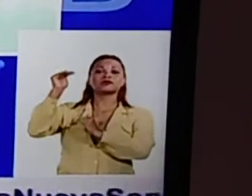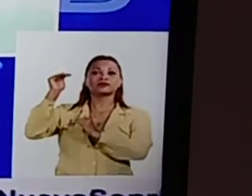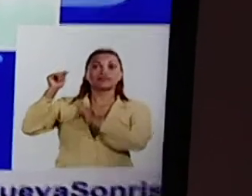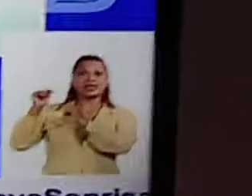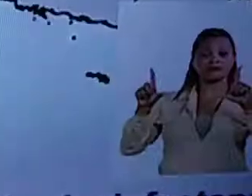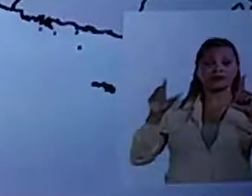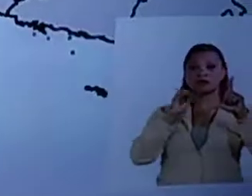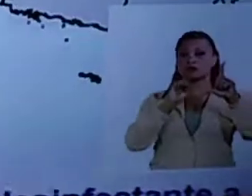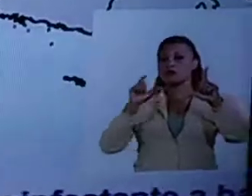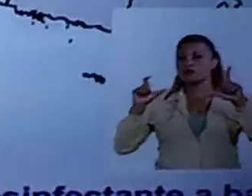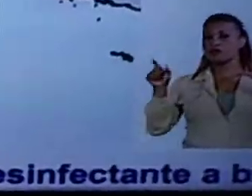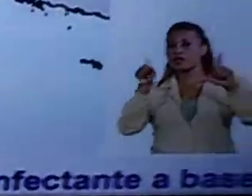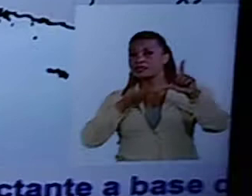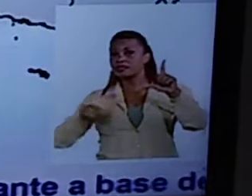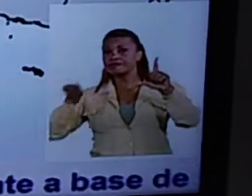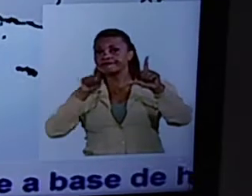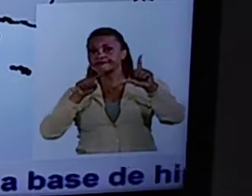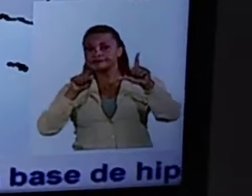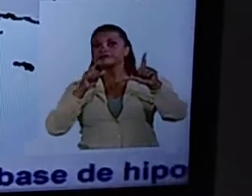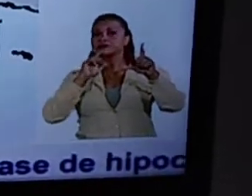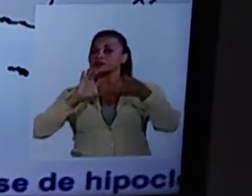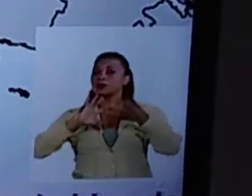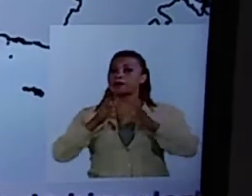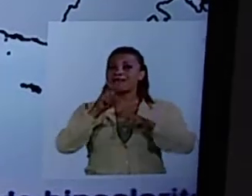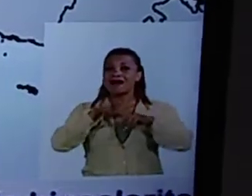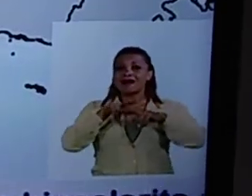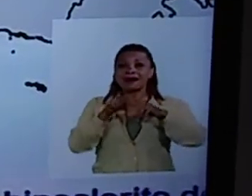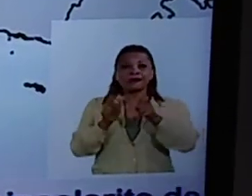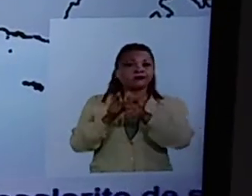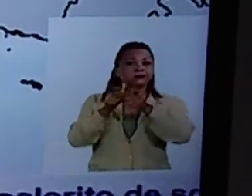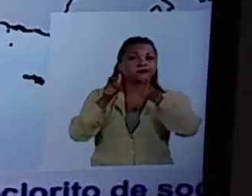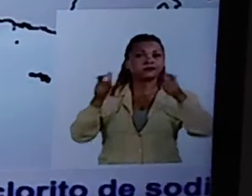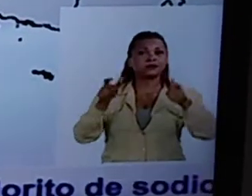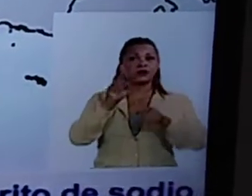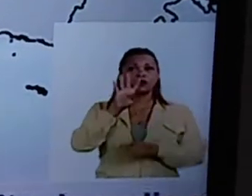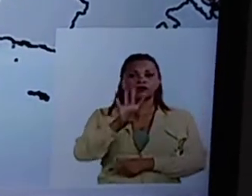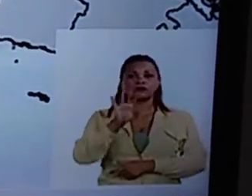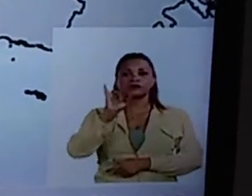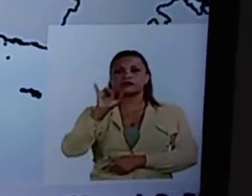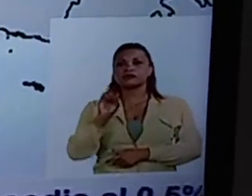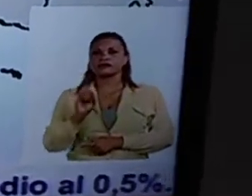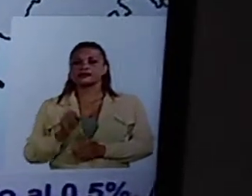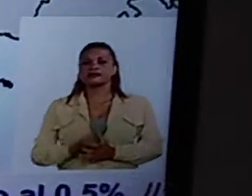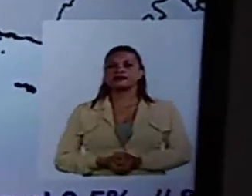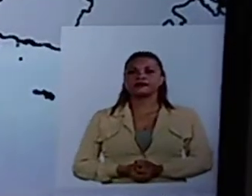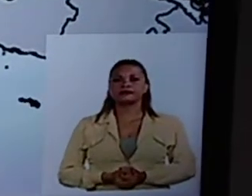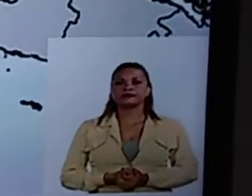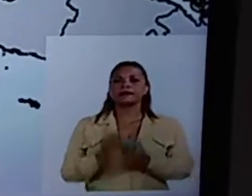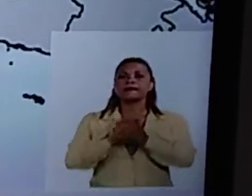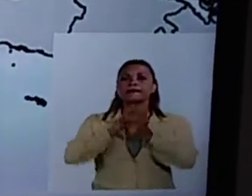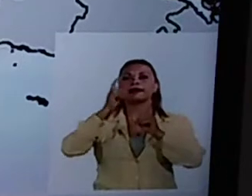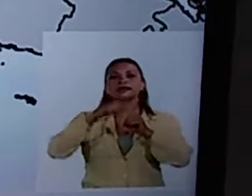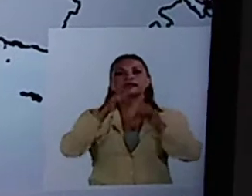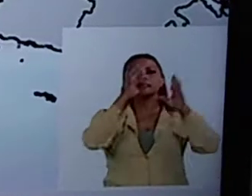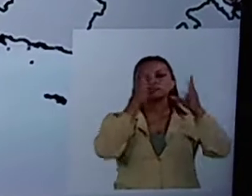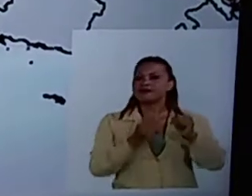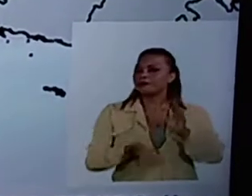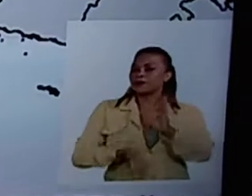autóctonos. Más incrementa nuevamente el número de casos, 460. Matanza, una cifra muy